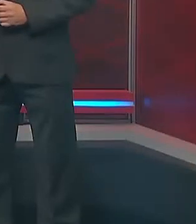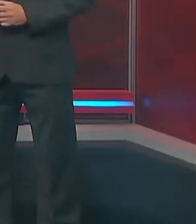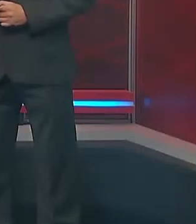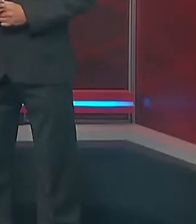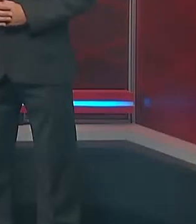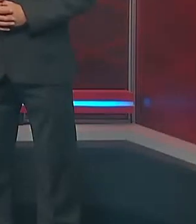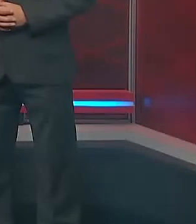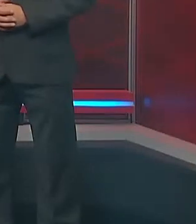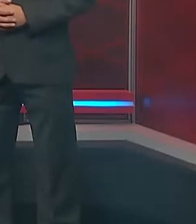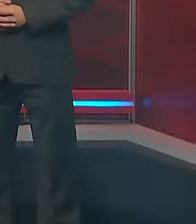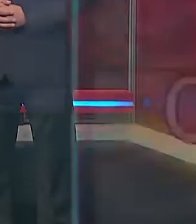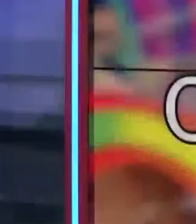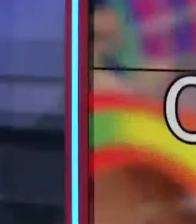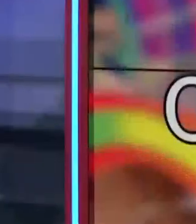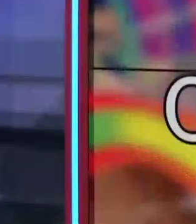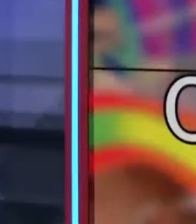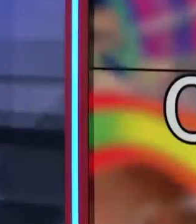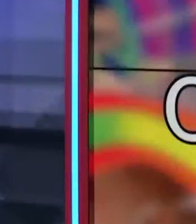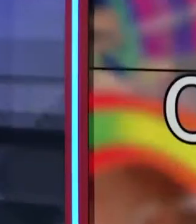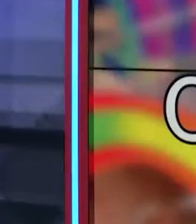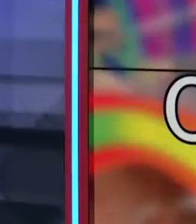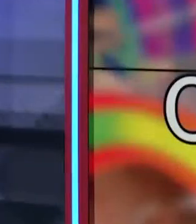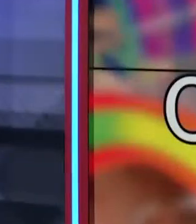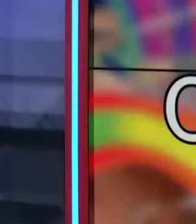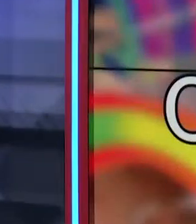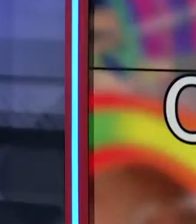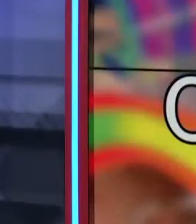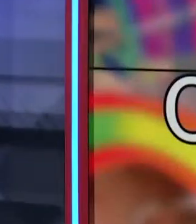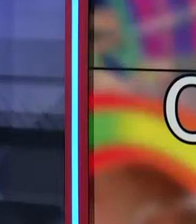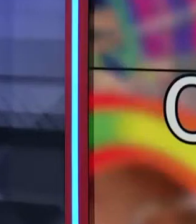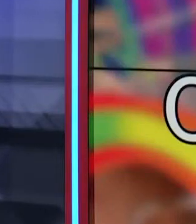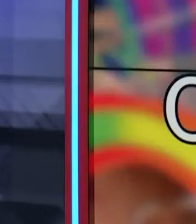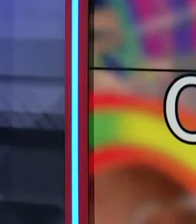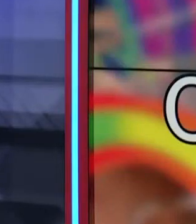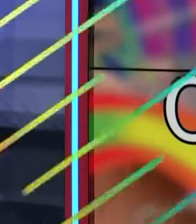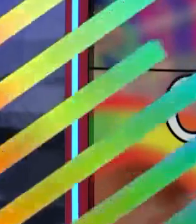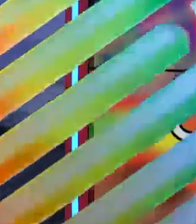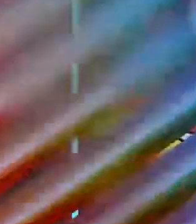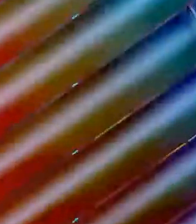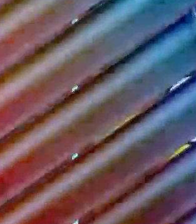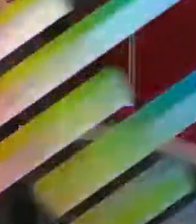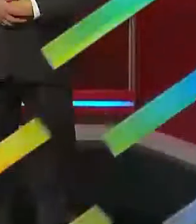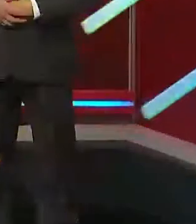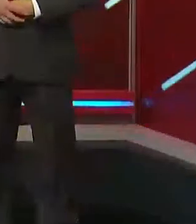Pueblos originarios. Pueblos originarios.